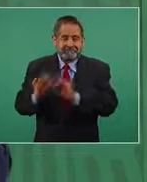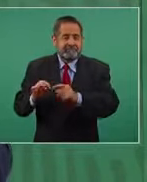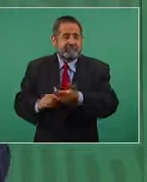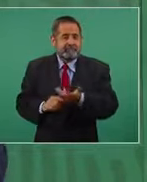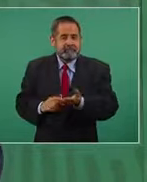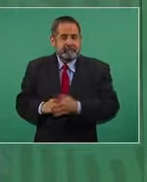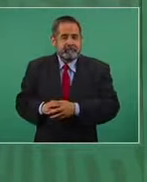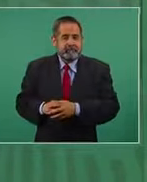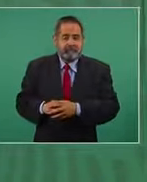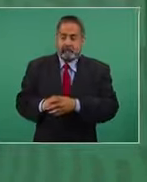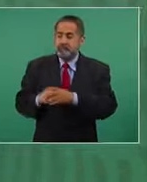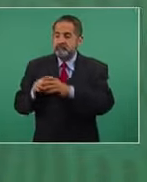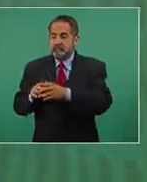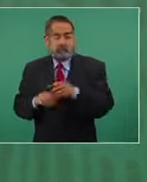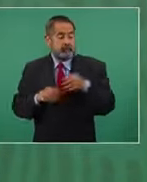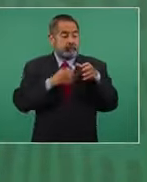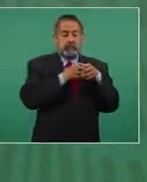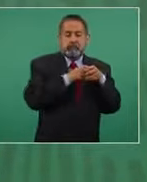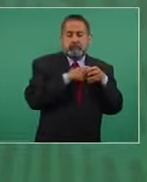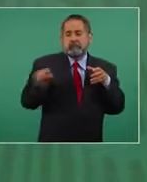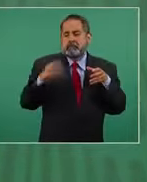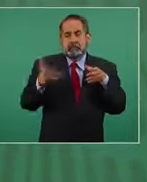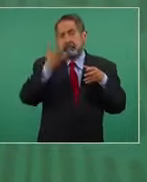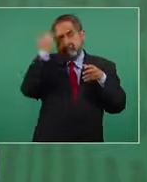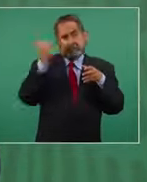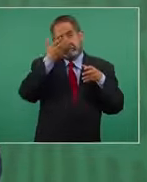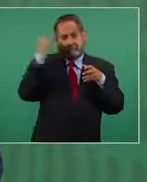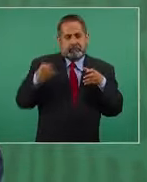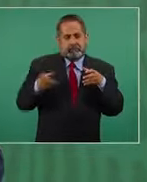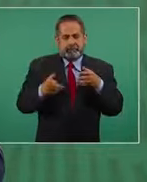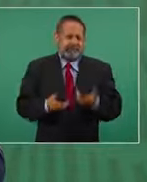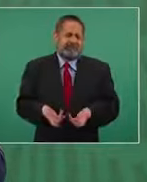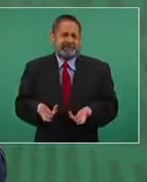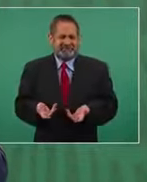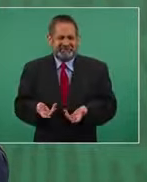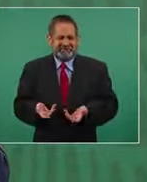Ah, entonces no saben los guerrerenses